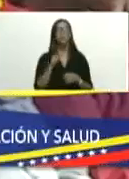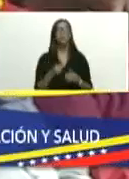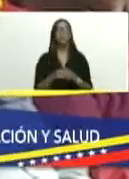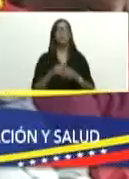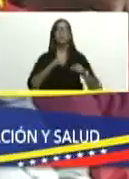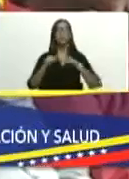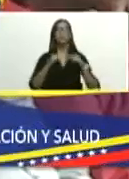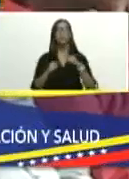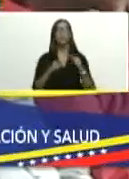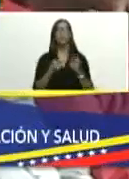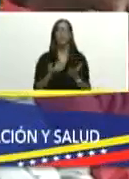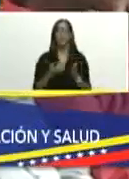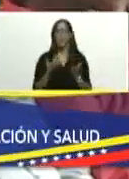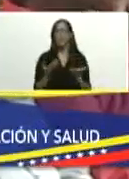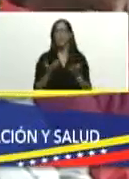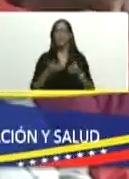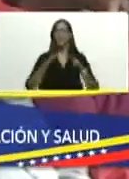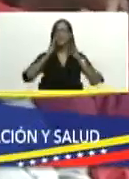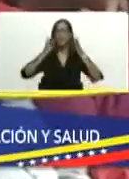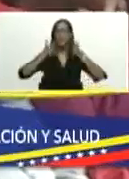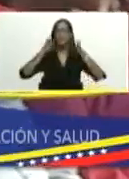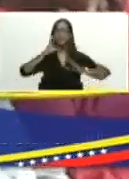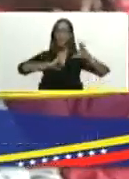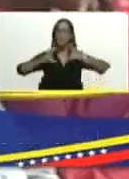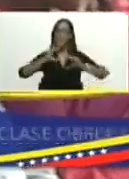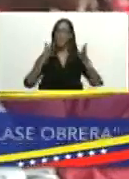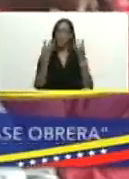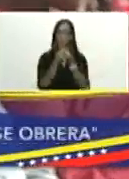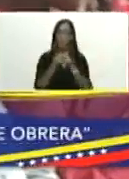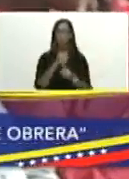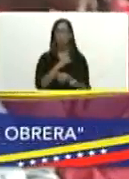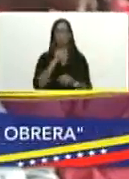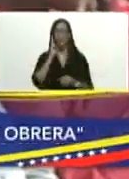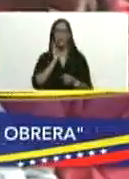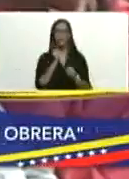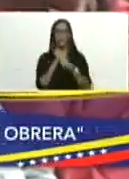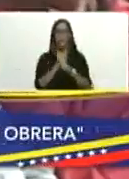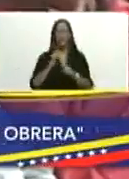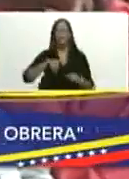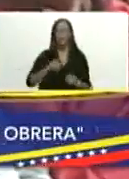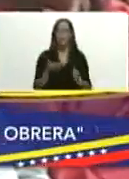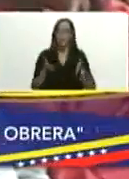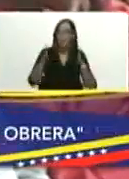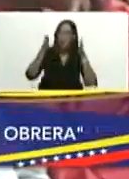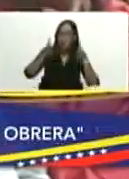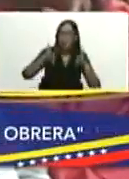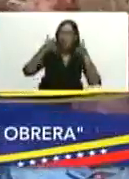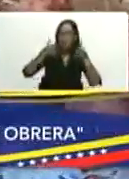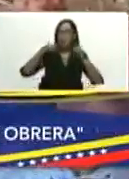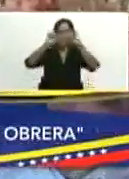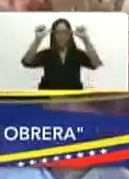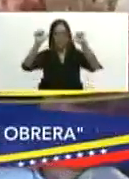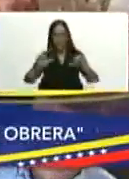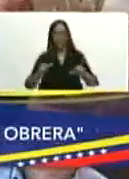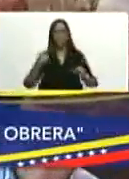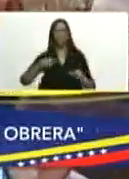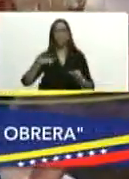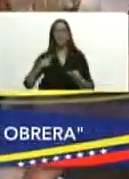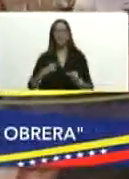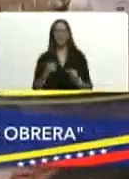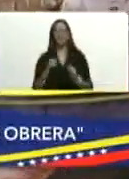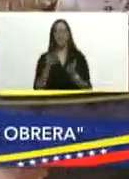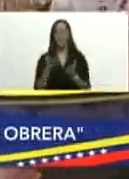instancia de formación científica que en conjunto con la universidad bolivaria de los trabajadores pudiese orientar sistematizar y tener en